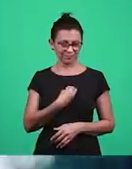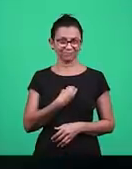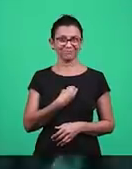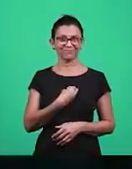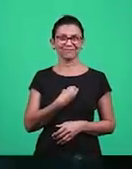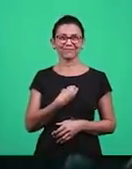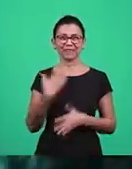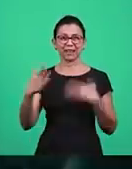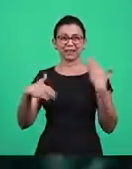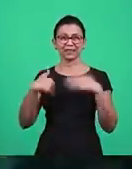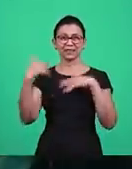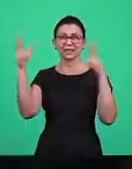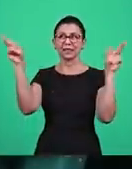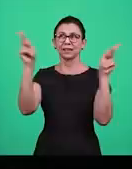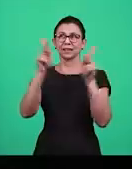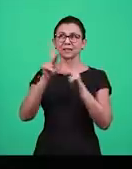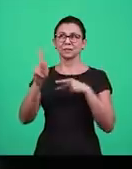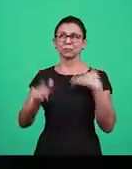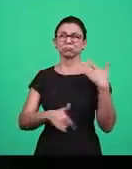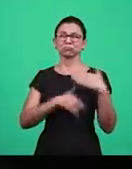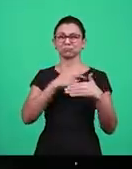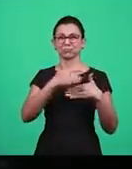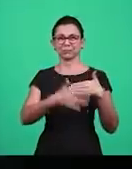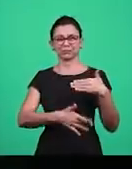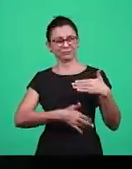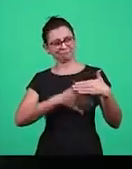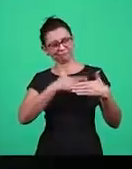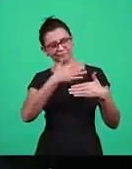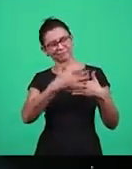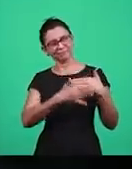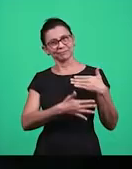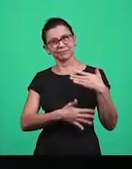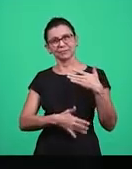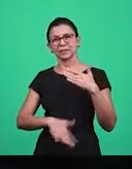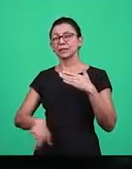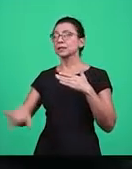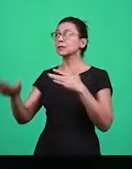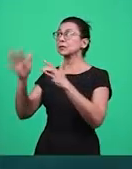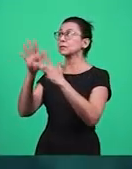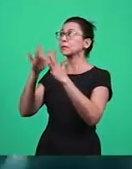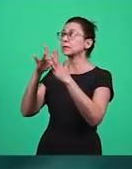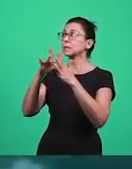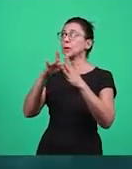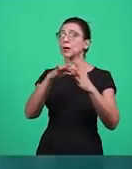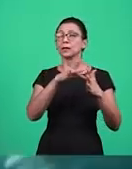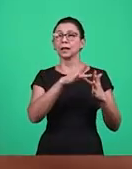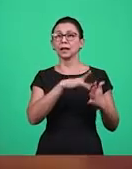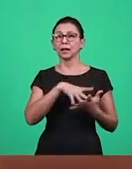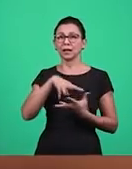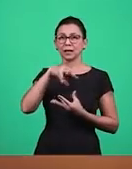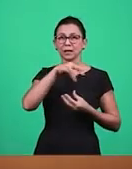E a vida transborda de gozo e de paz. Jesus